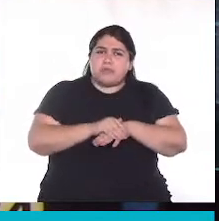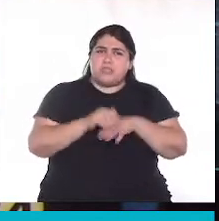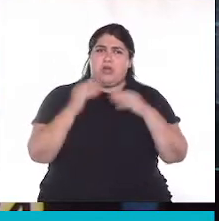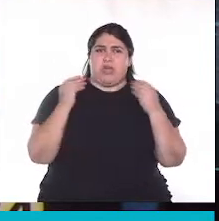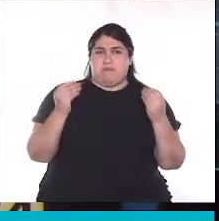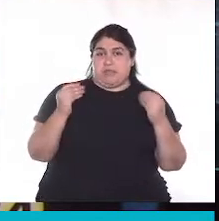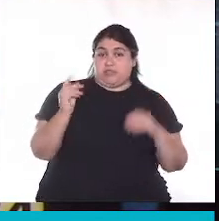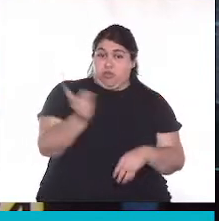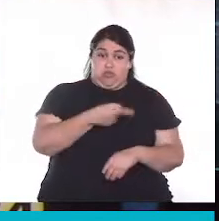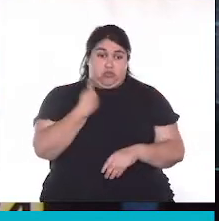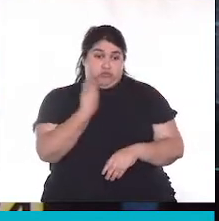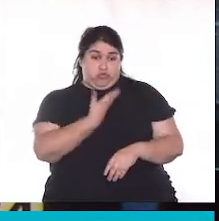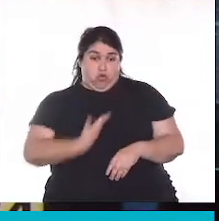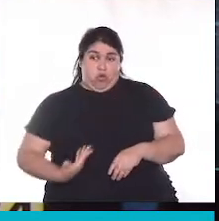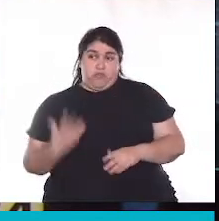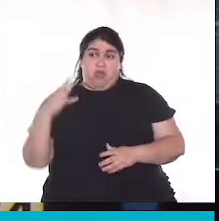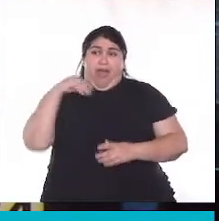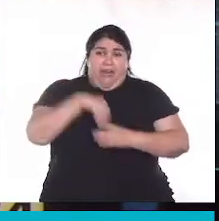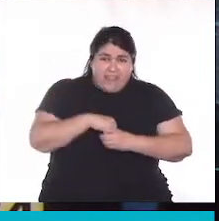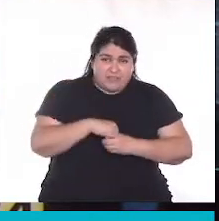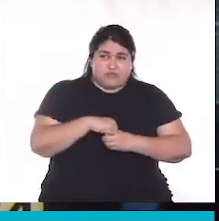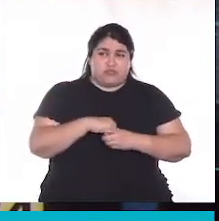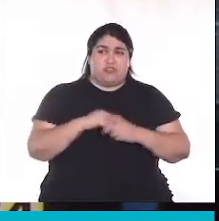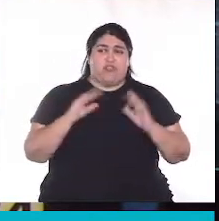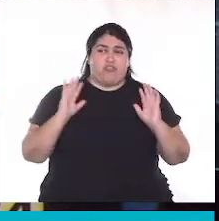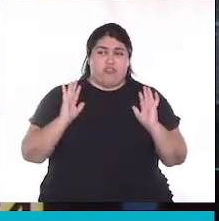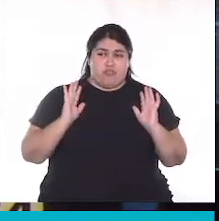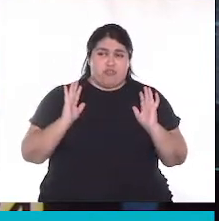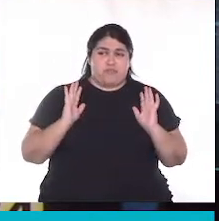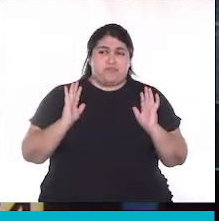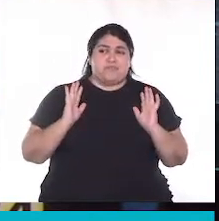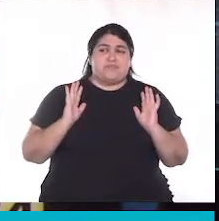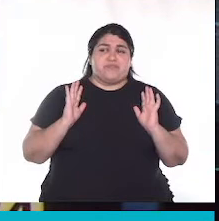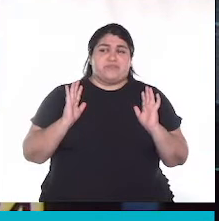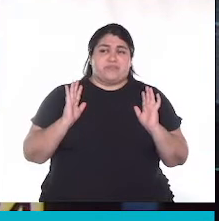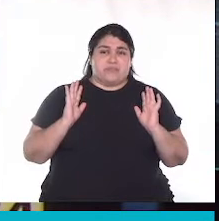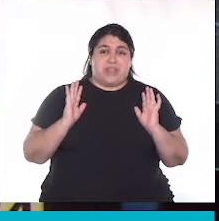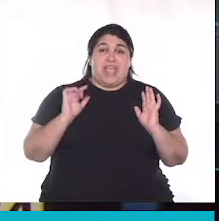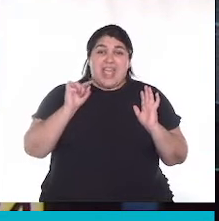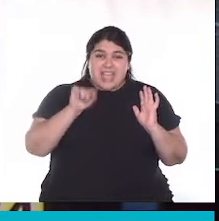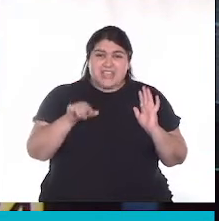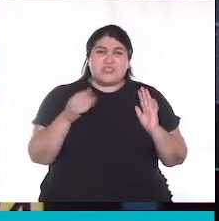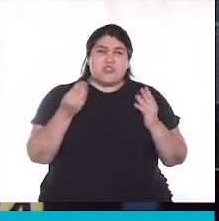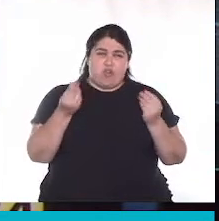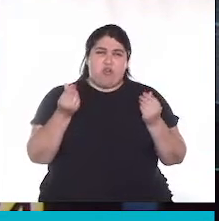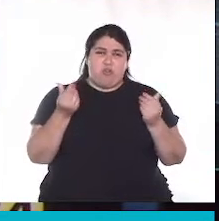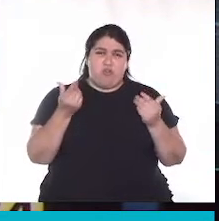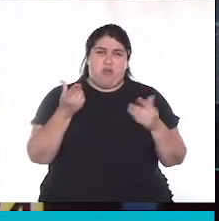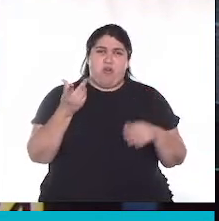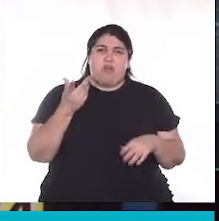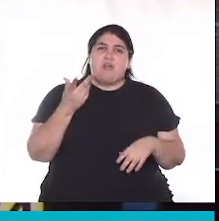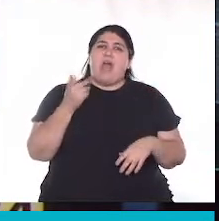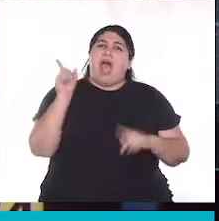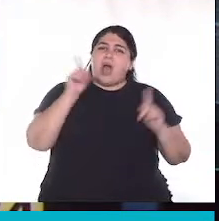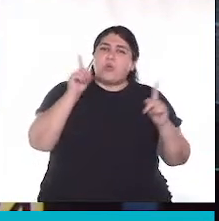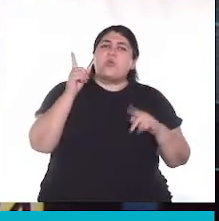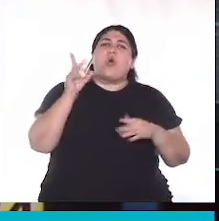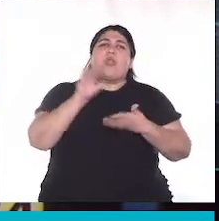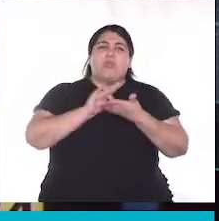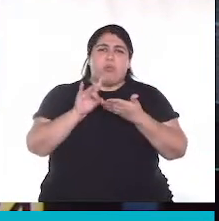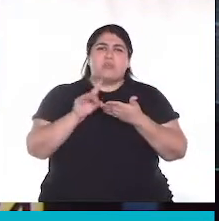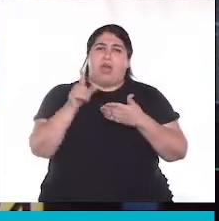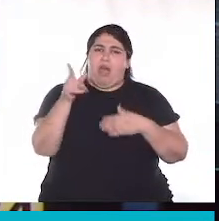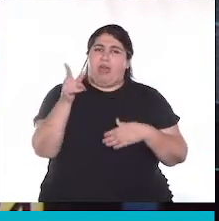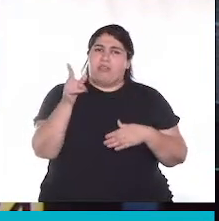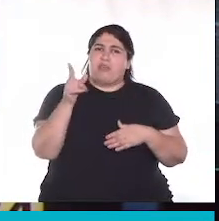somos parte de este Estado. Por eso mirar para el costado, como estamos haciendo, como están haciendo algunos diputados,